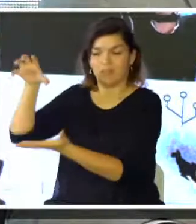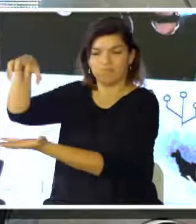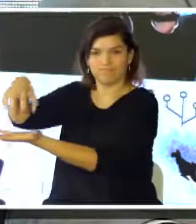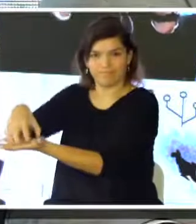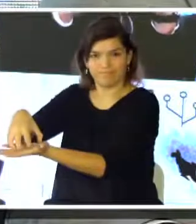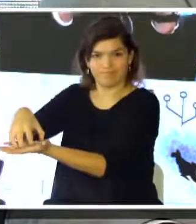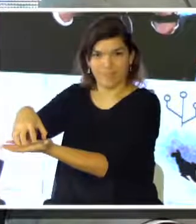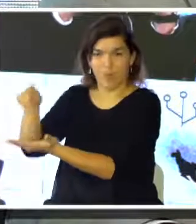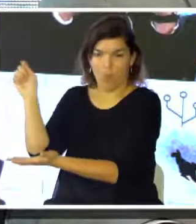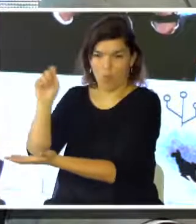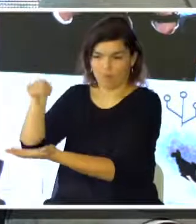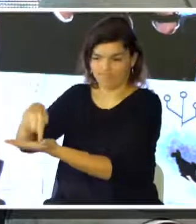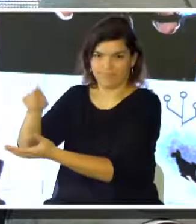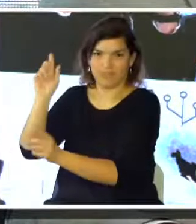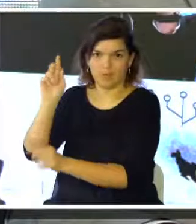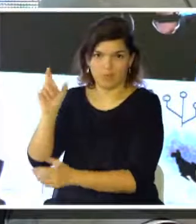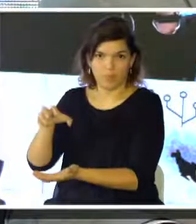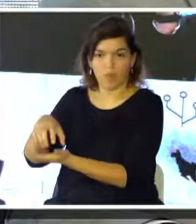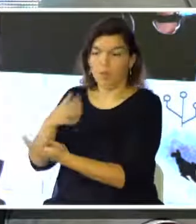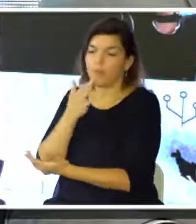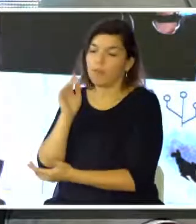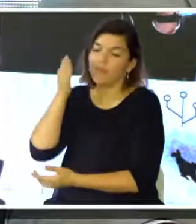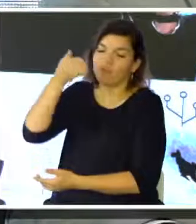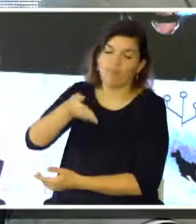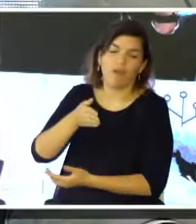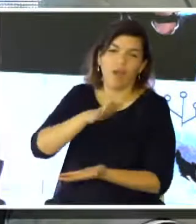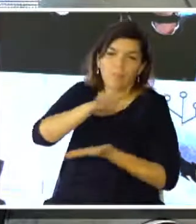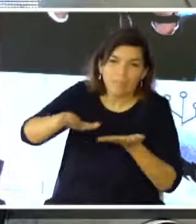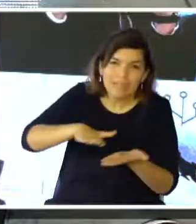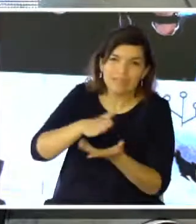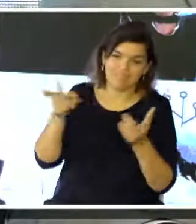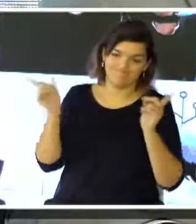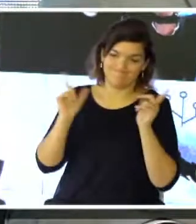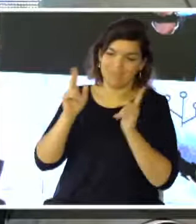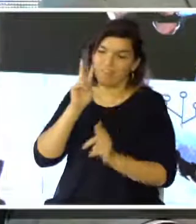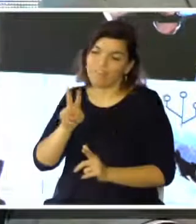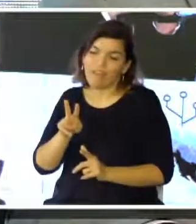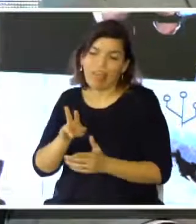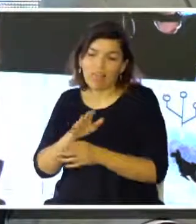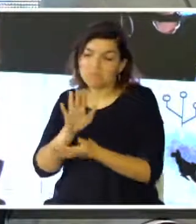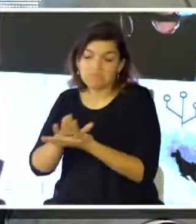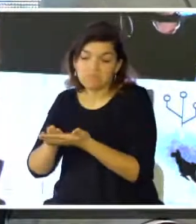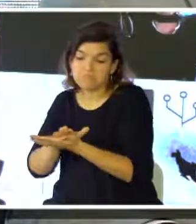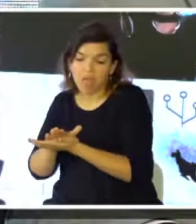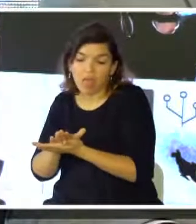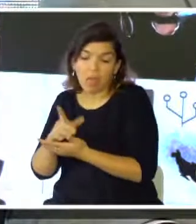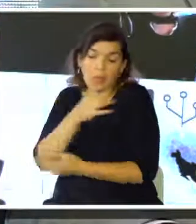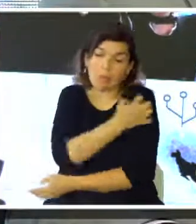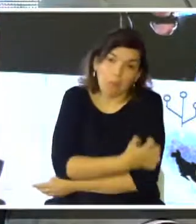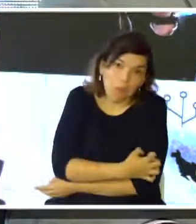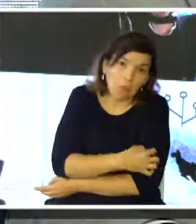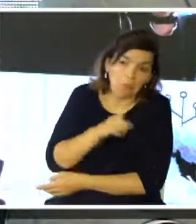existe en el espacio público uno va a la plaza y la disfruta tanto el que no tiene nada con el que tiene mucho y